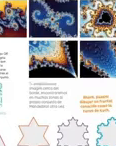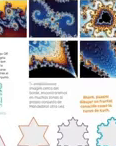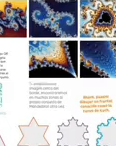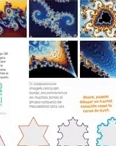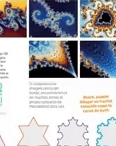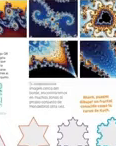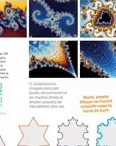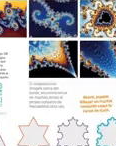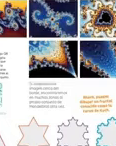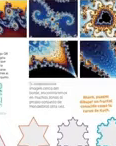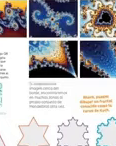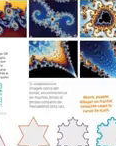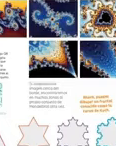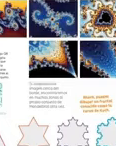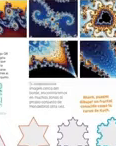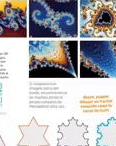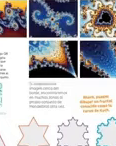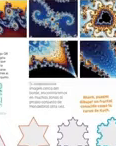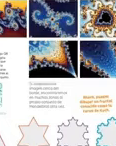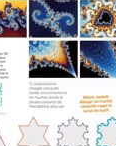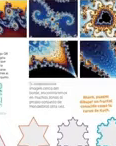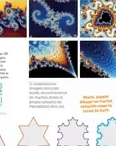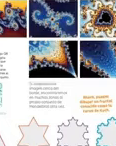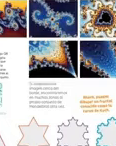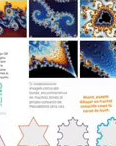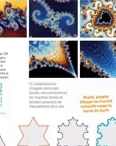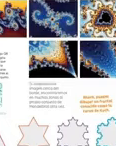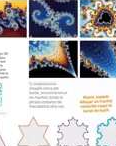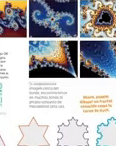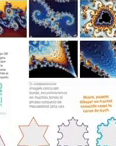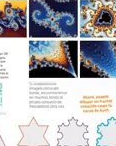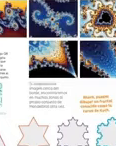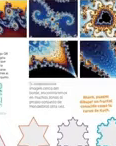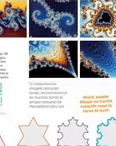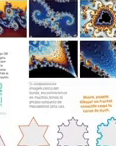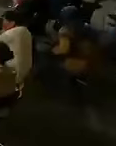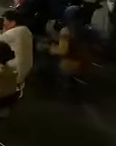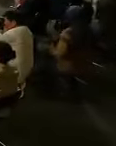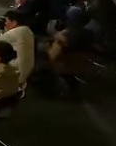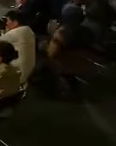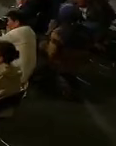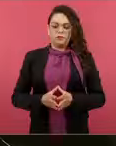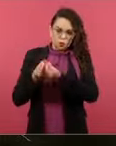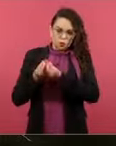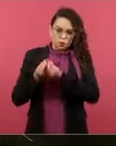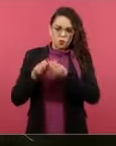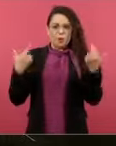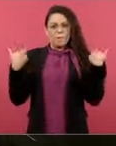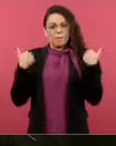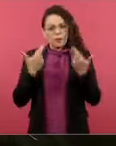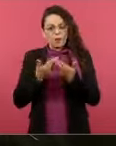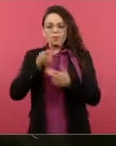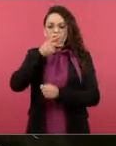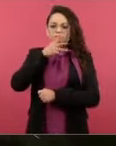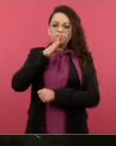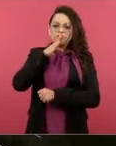de su aprendizaje y con el apoyo de ustedes y de nosotras las maestras y los maestros se vayan nutriendo. Gracias,